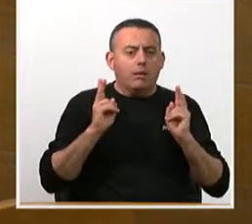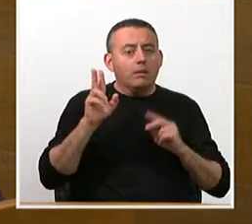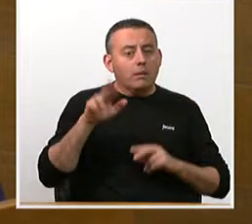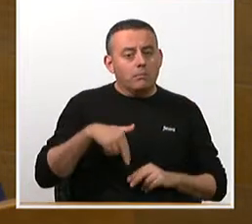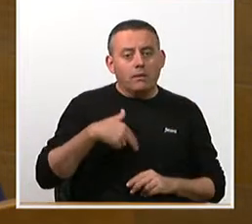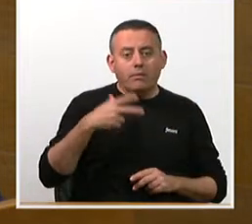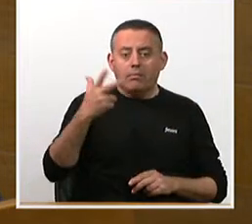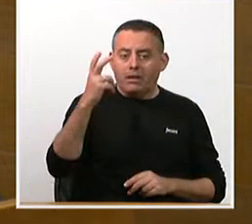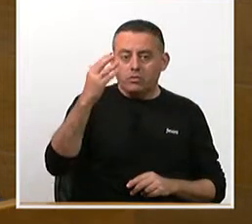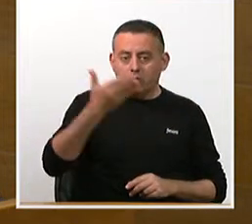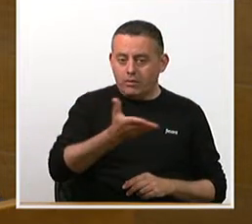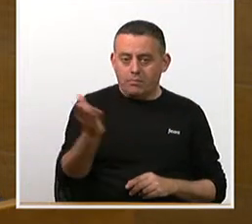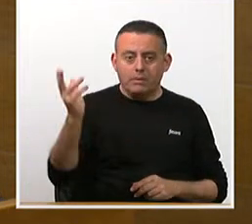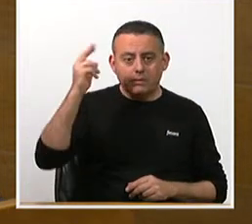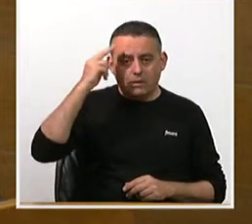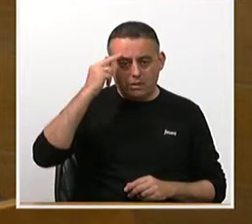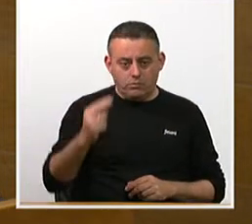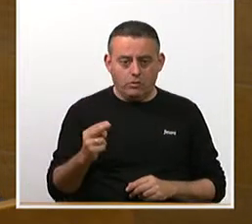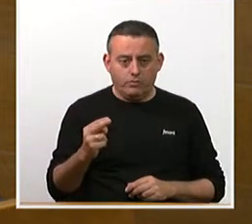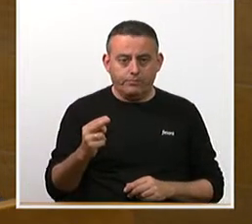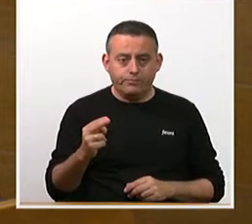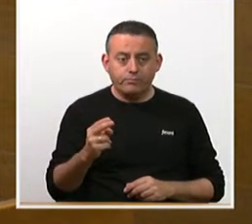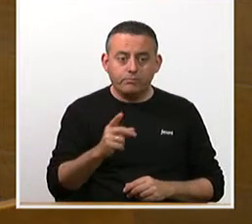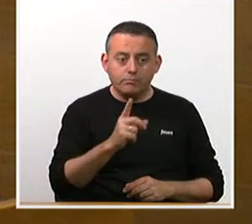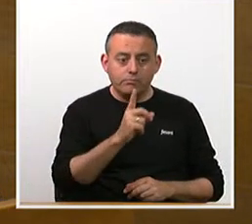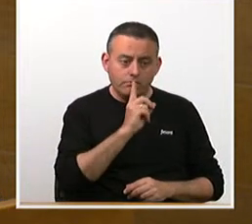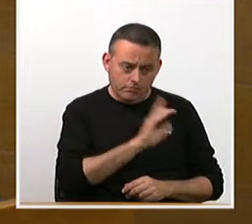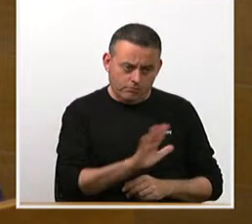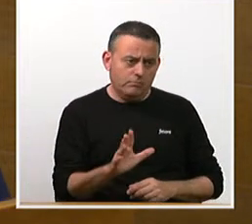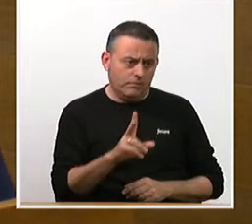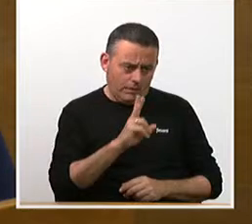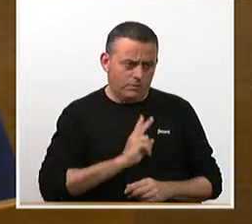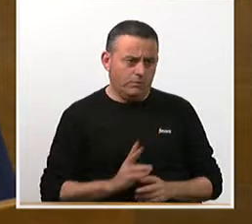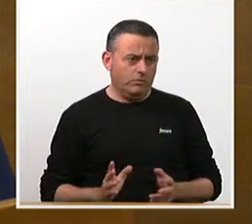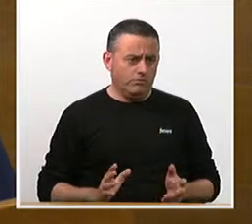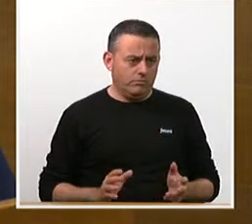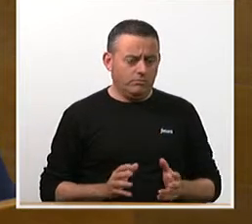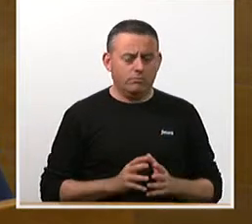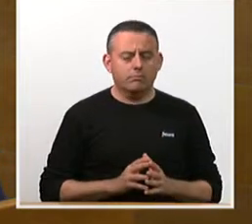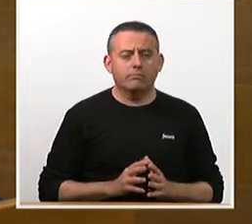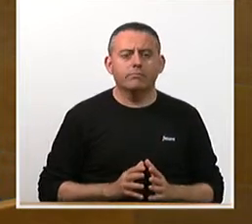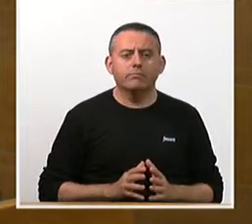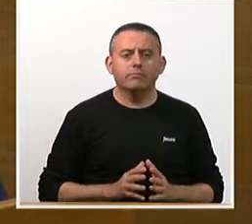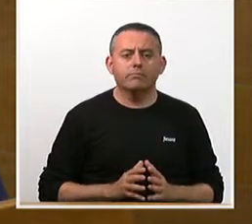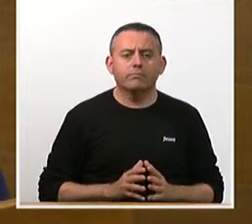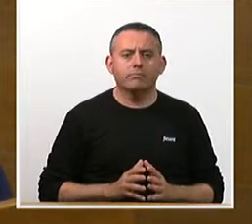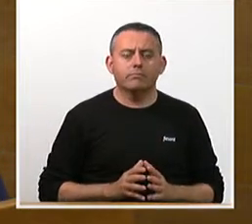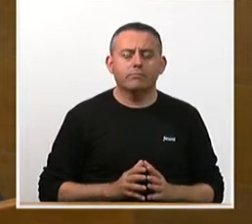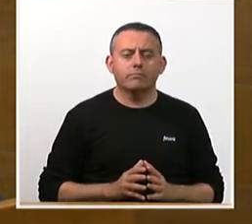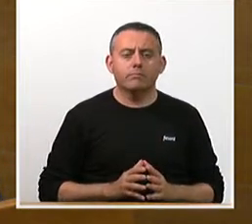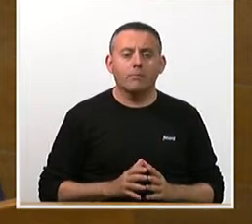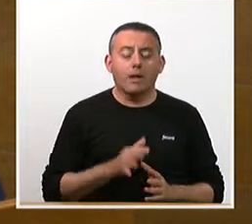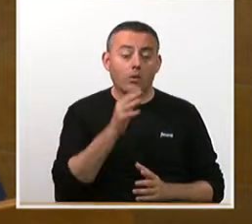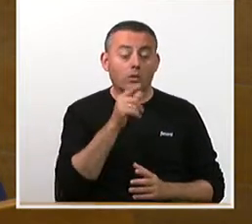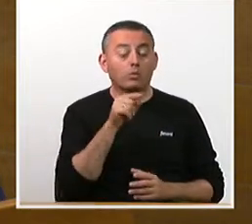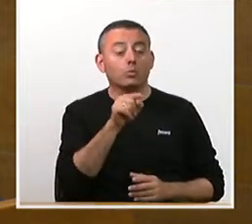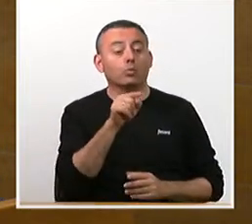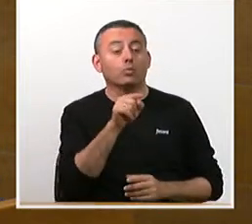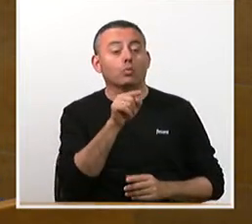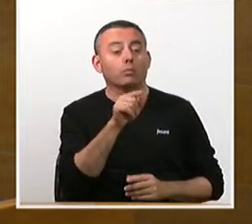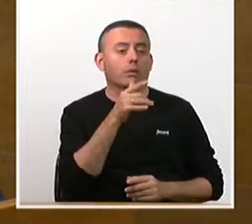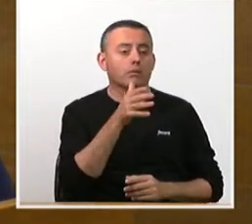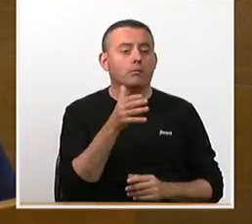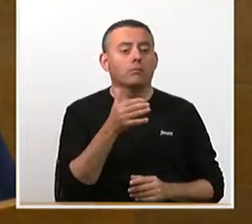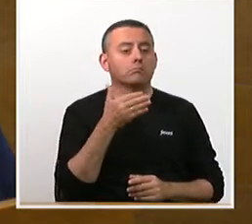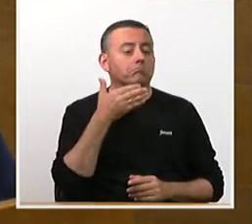demás me dejan seguir por favor eh señor roch mire usted desde esta Desde esa falsa superioridad moral se han